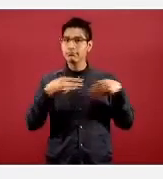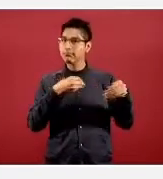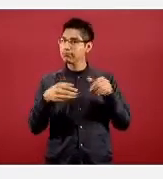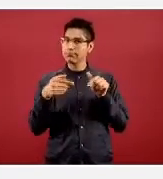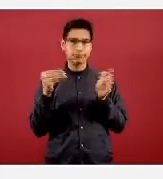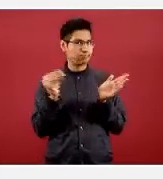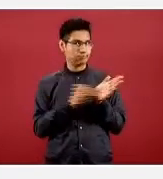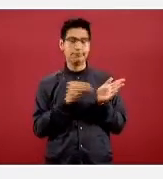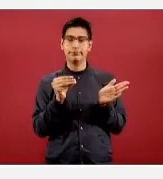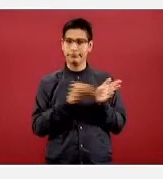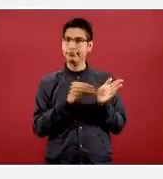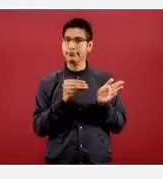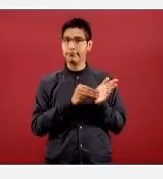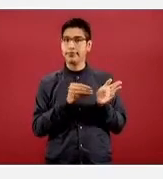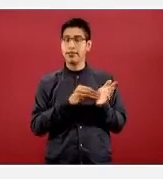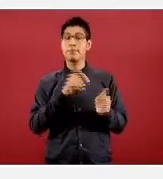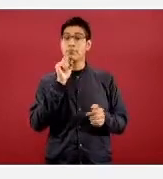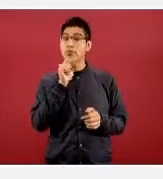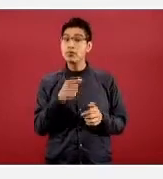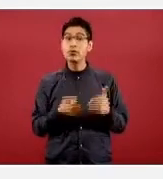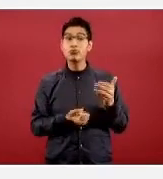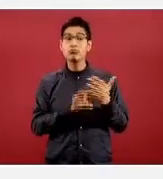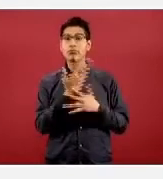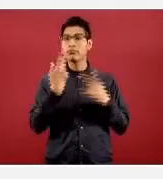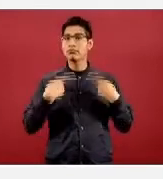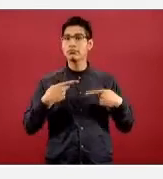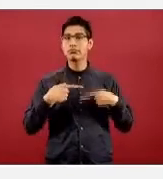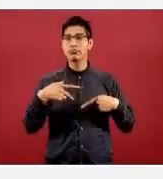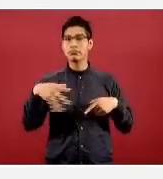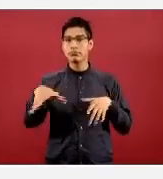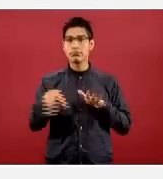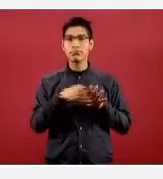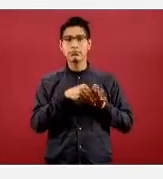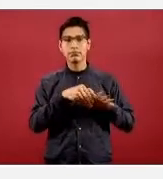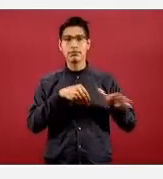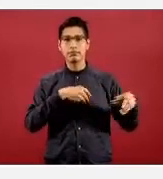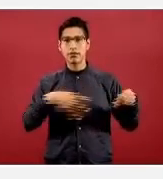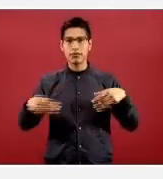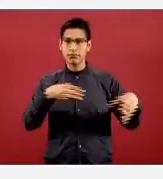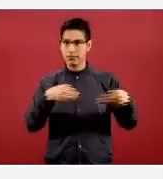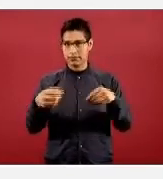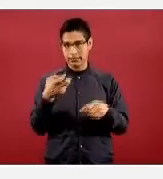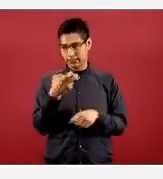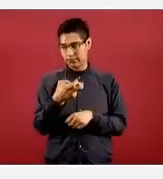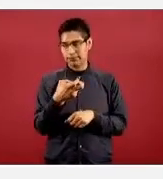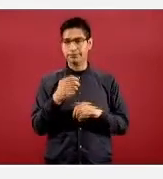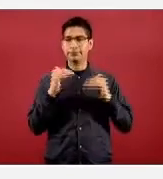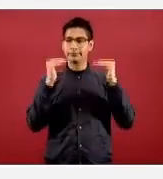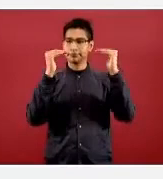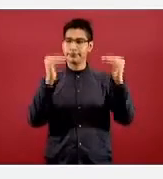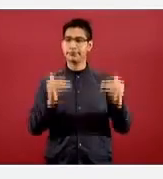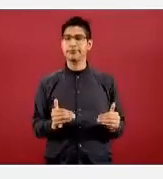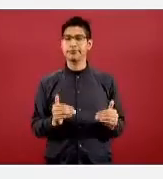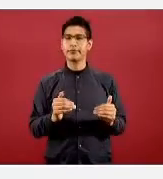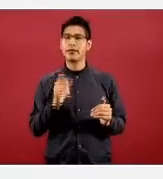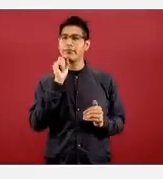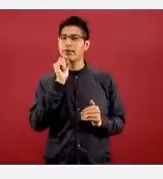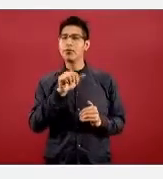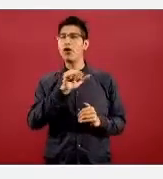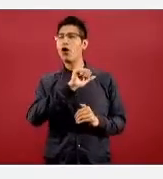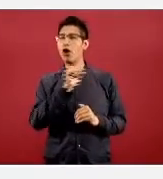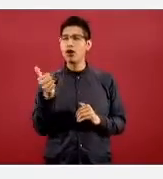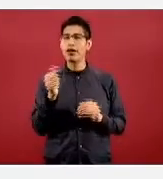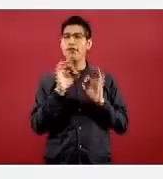generando la producción de nuevos casos, 77%. En la siguiente diapositiva vemos una nueva forma de cómo